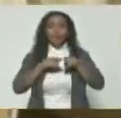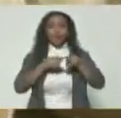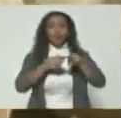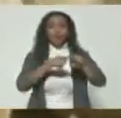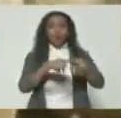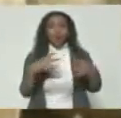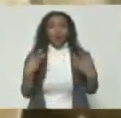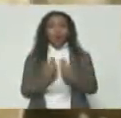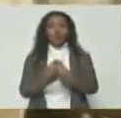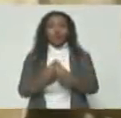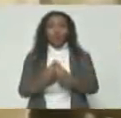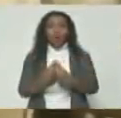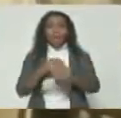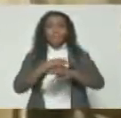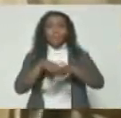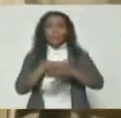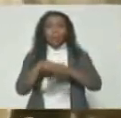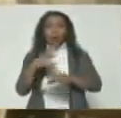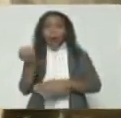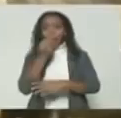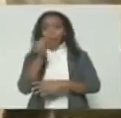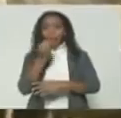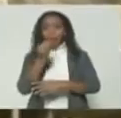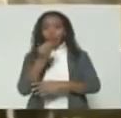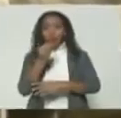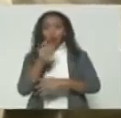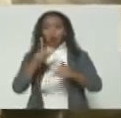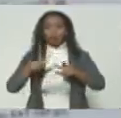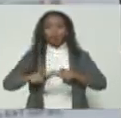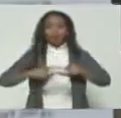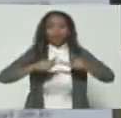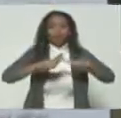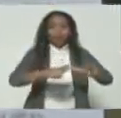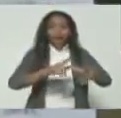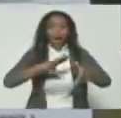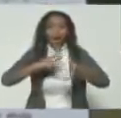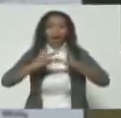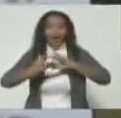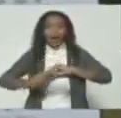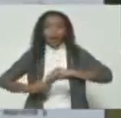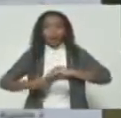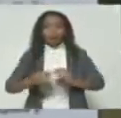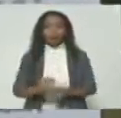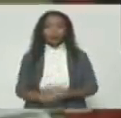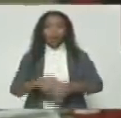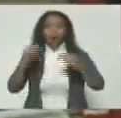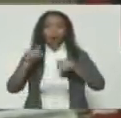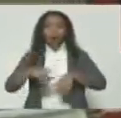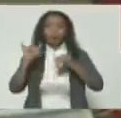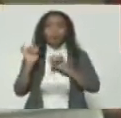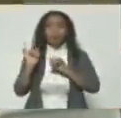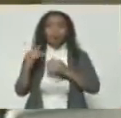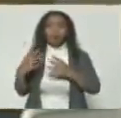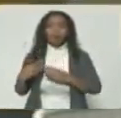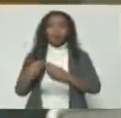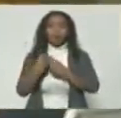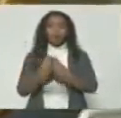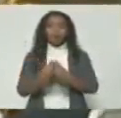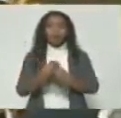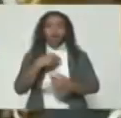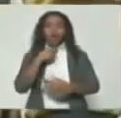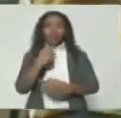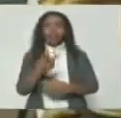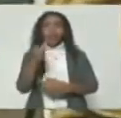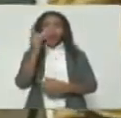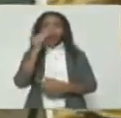junto al Ministerio de Alimentación, títulos de adjudicación a los CLAP. El día de hoy aquí mismo con nosotros nos acompañan los voceros